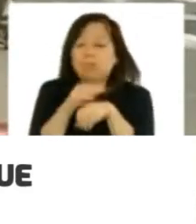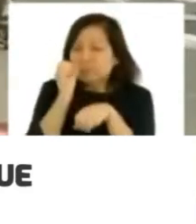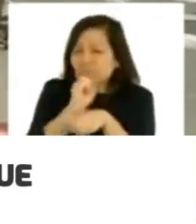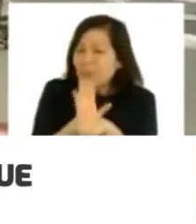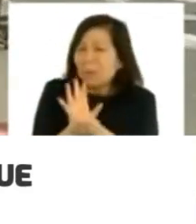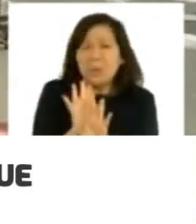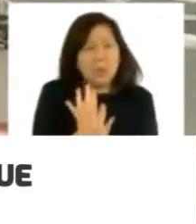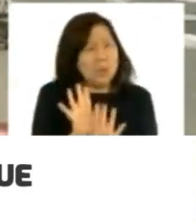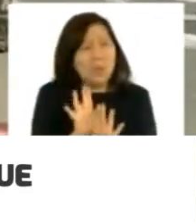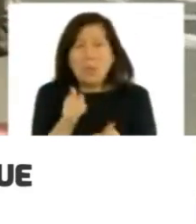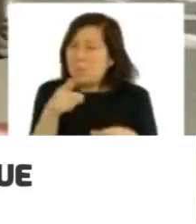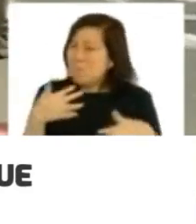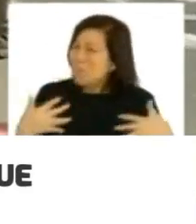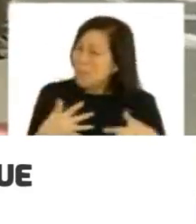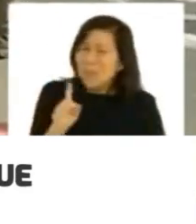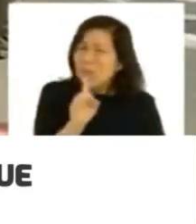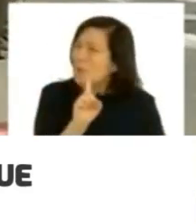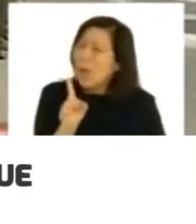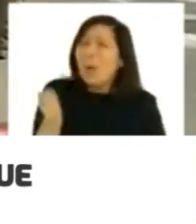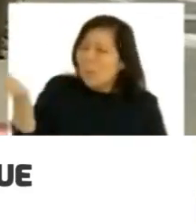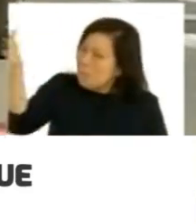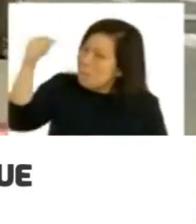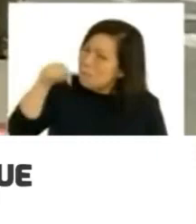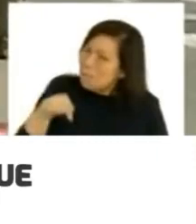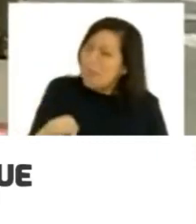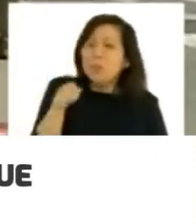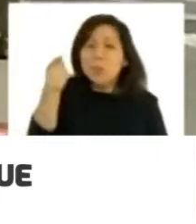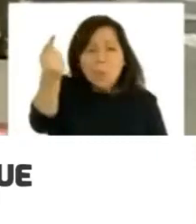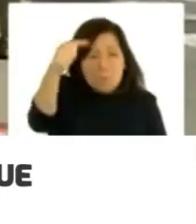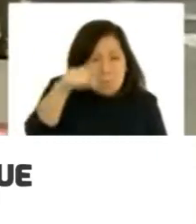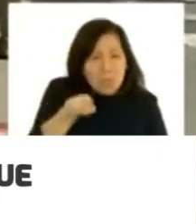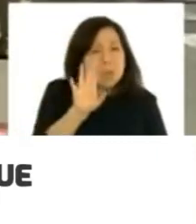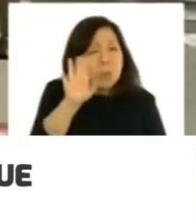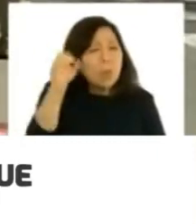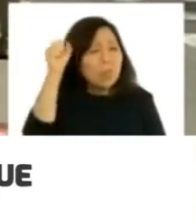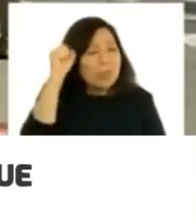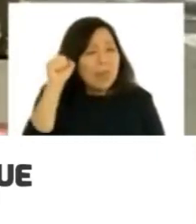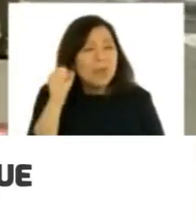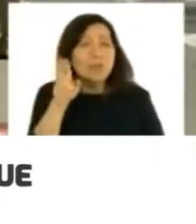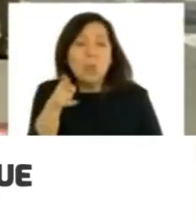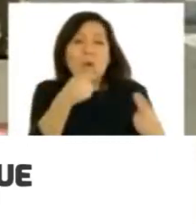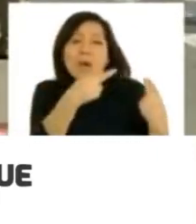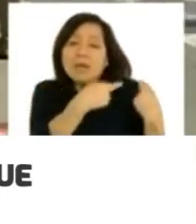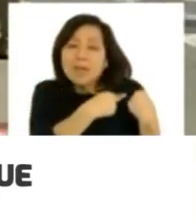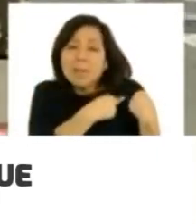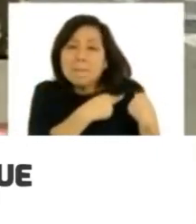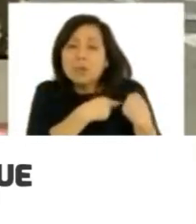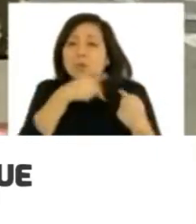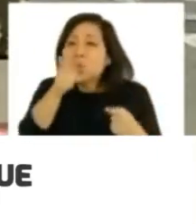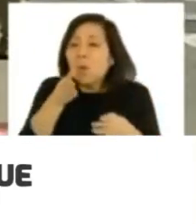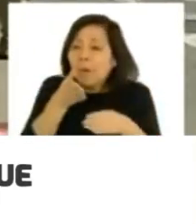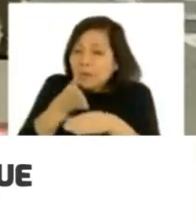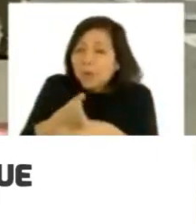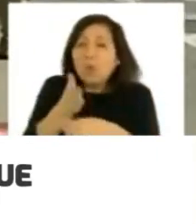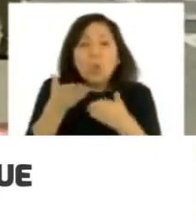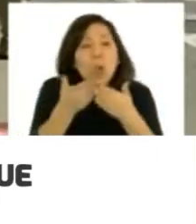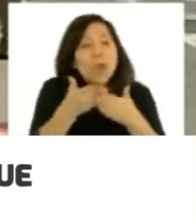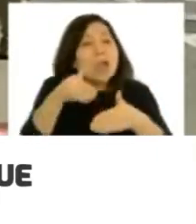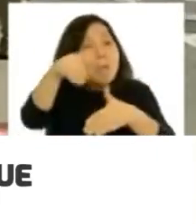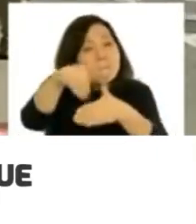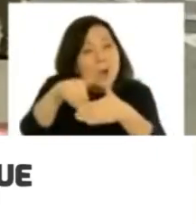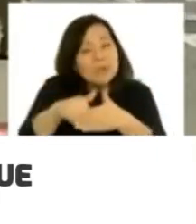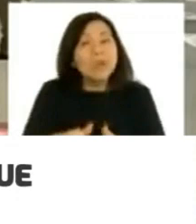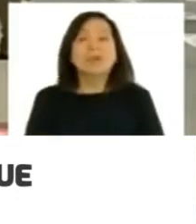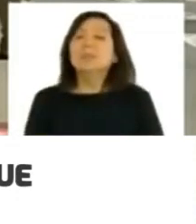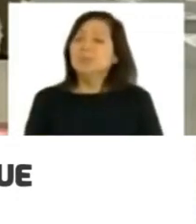tienen que tener temor de venir a ejercer su derecho y cumplir con su deber de votar. Estamos haciendo